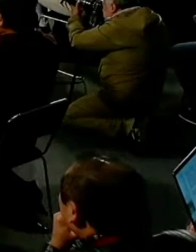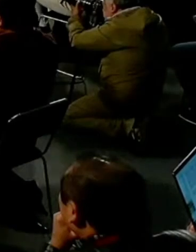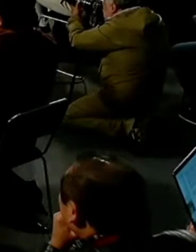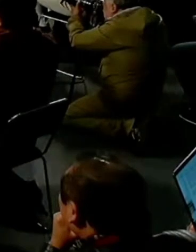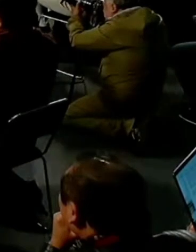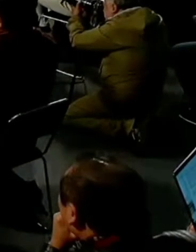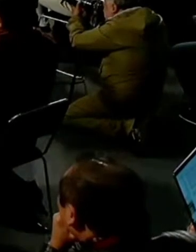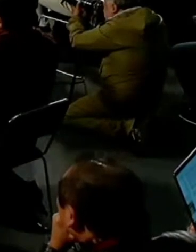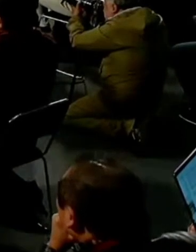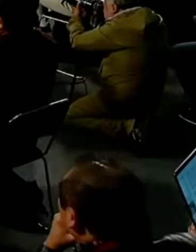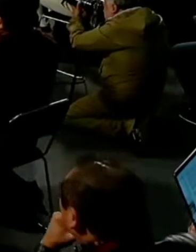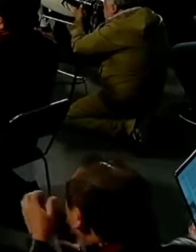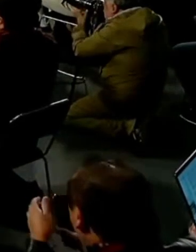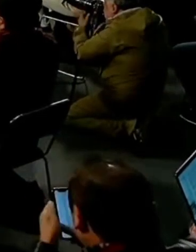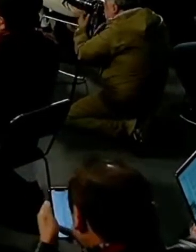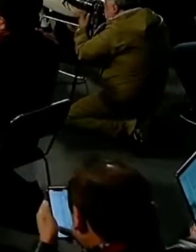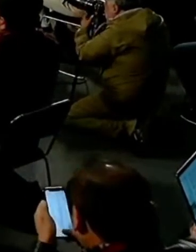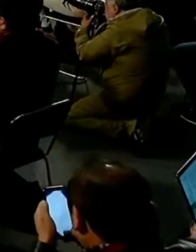Sí.